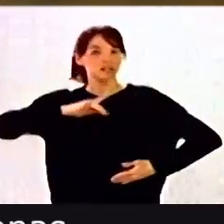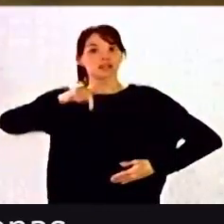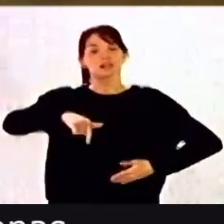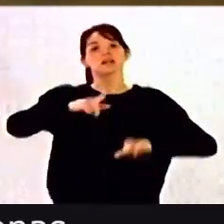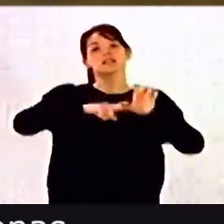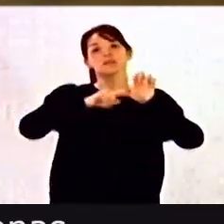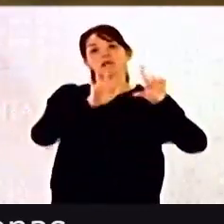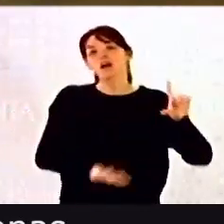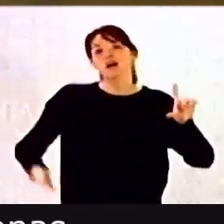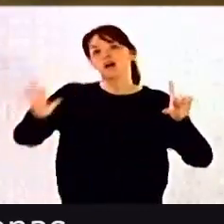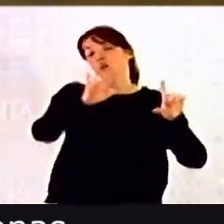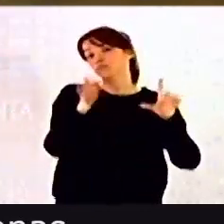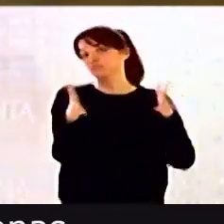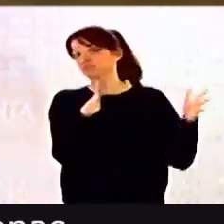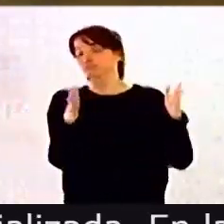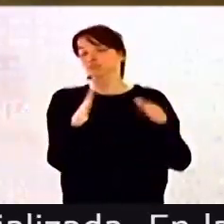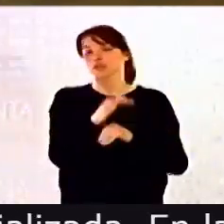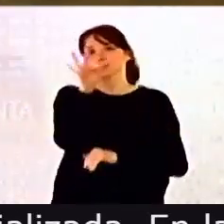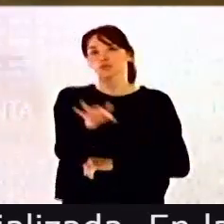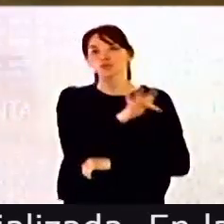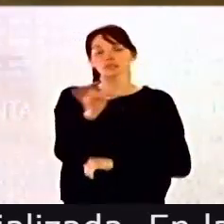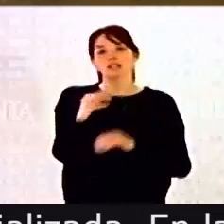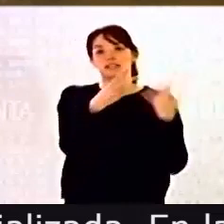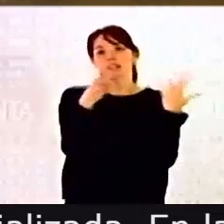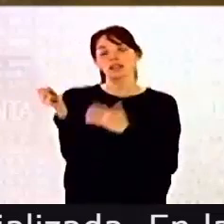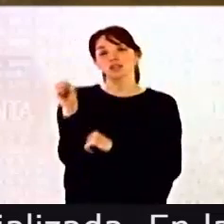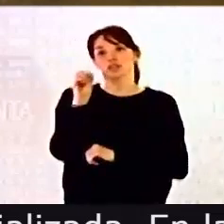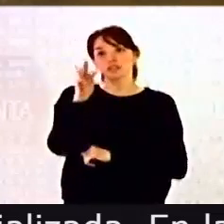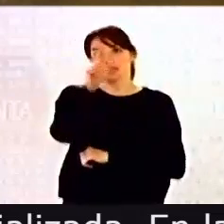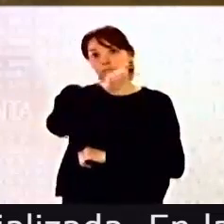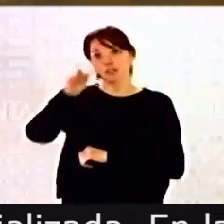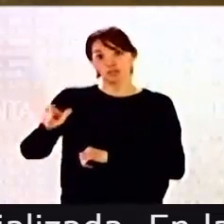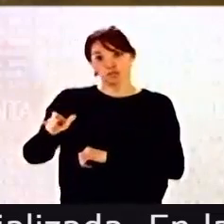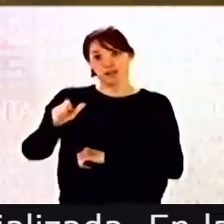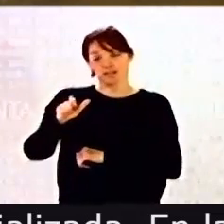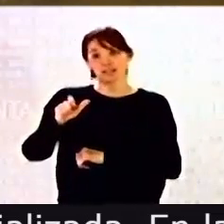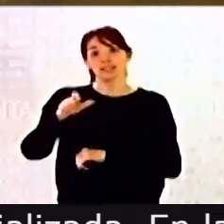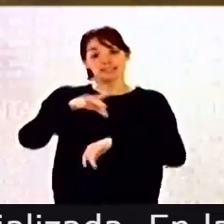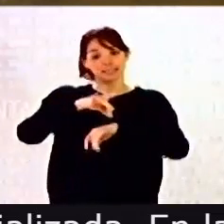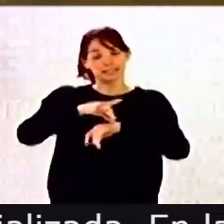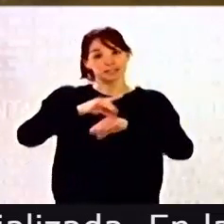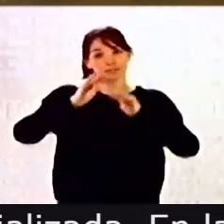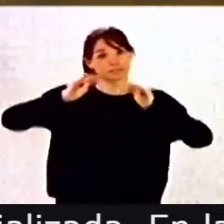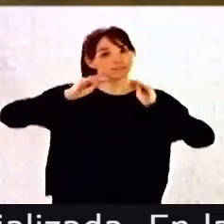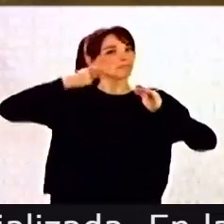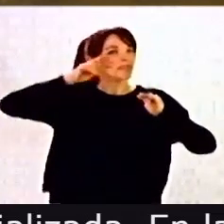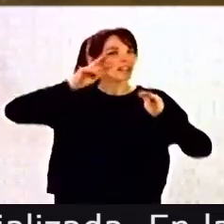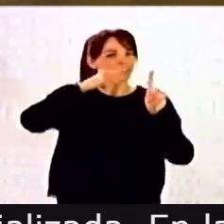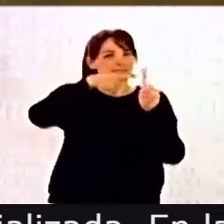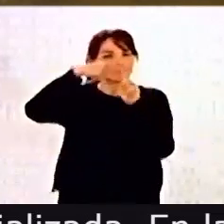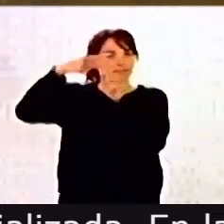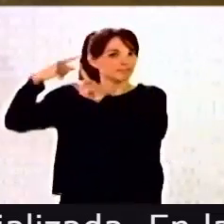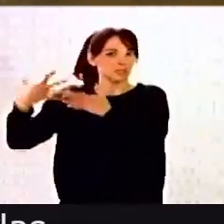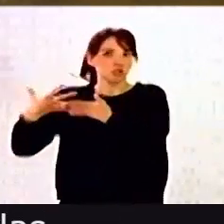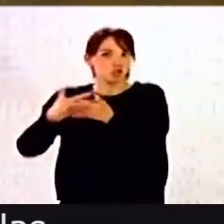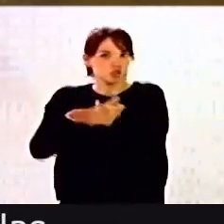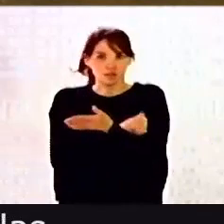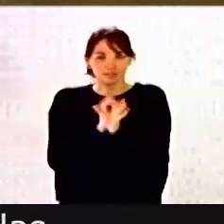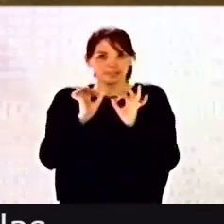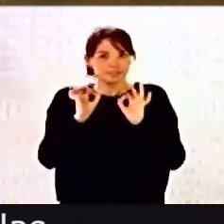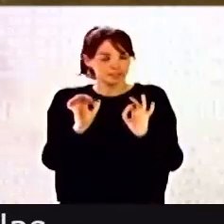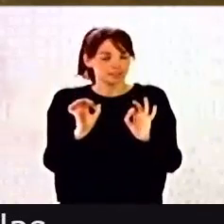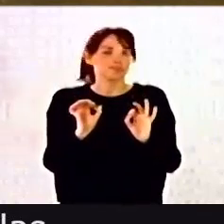comunidad autónoma se forman un total de 713 residentes de todas las especialidades médicas,